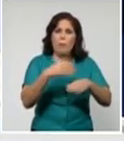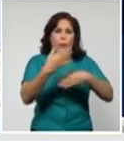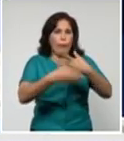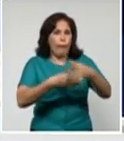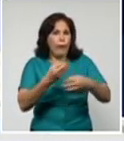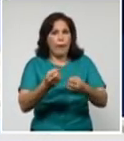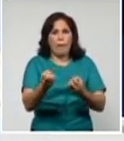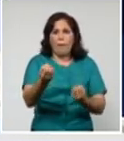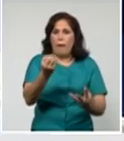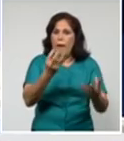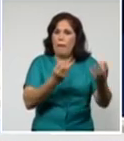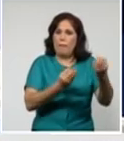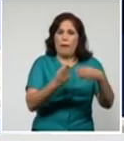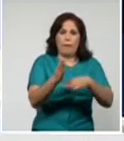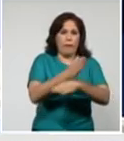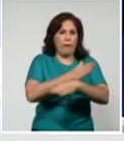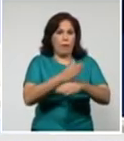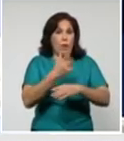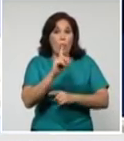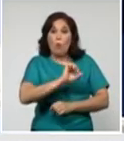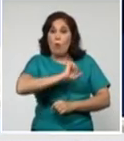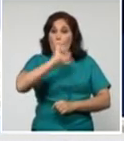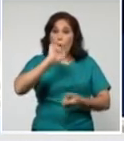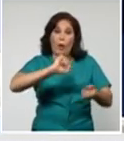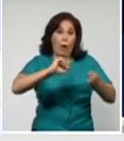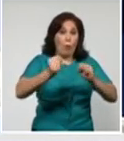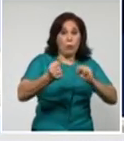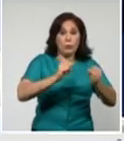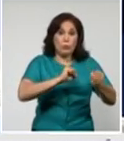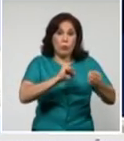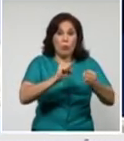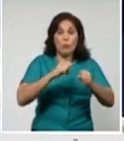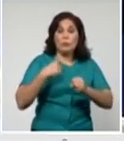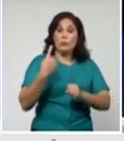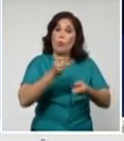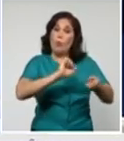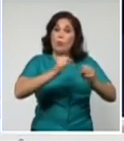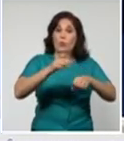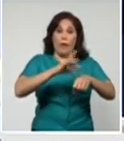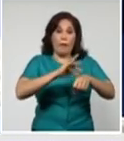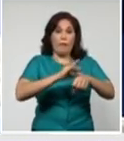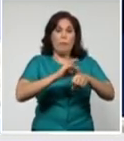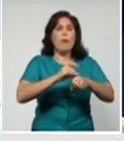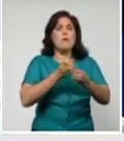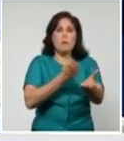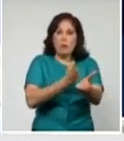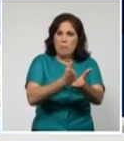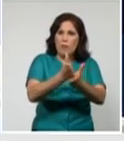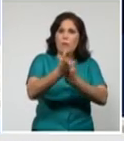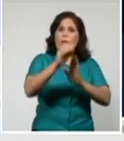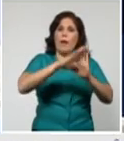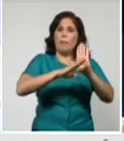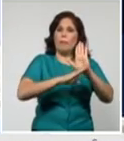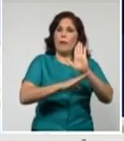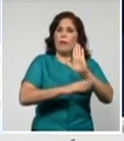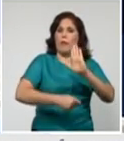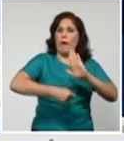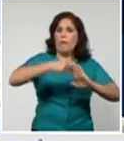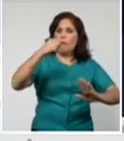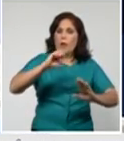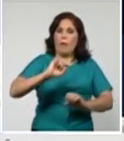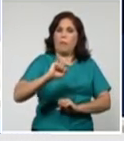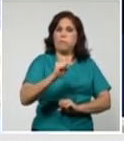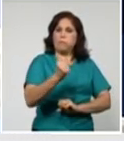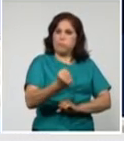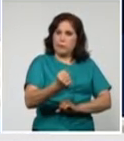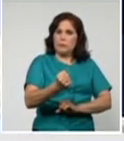explicado, no se logra un control o no se logra todo el control, pues se mantendrán algunas medidas de restricción con